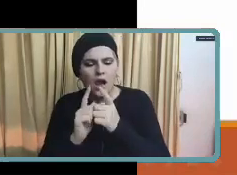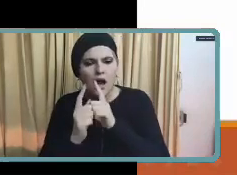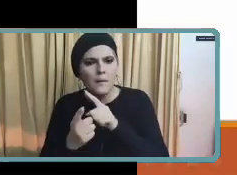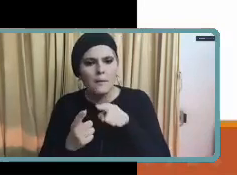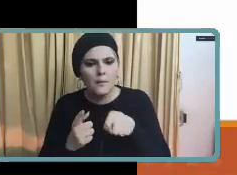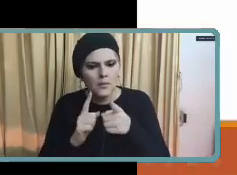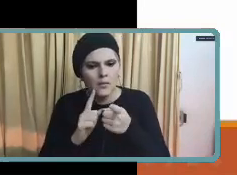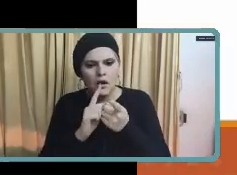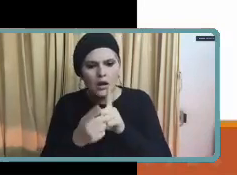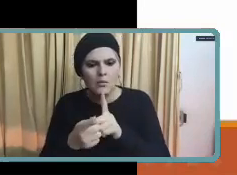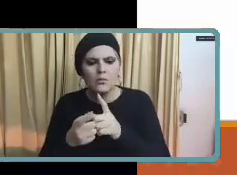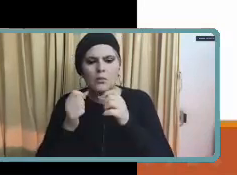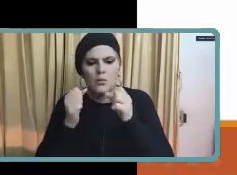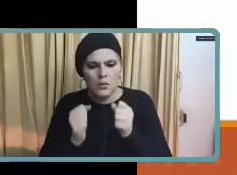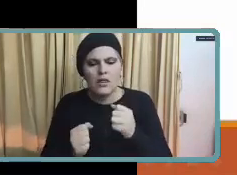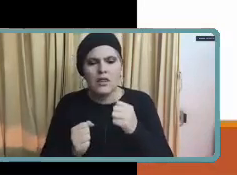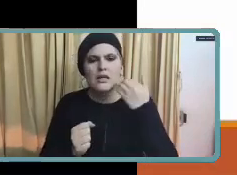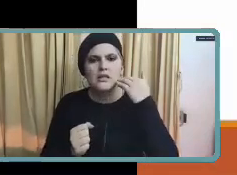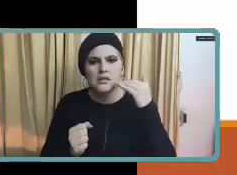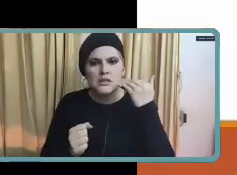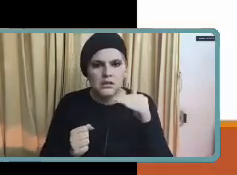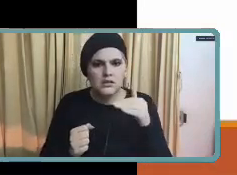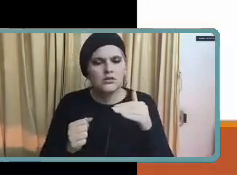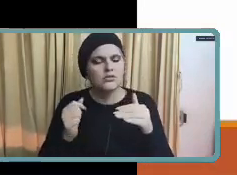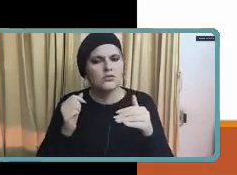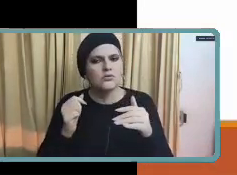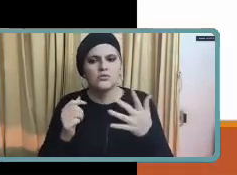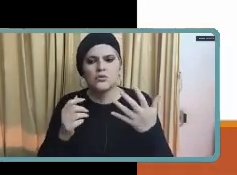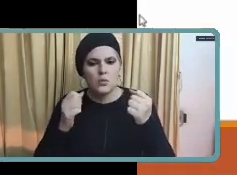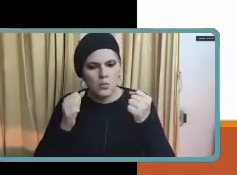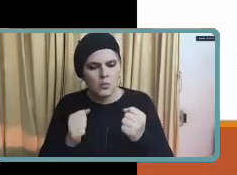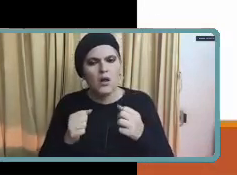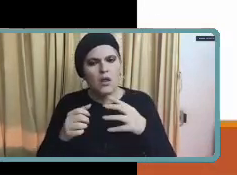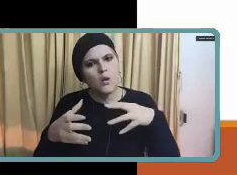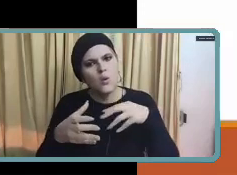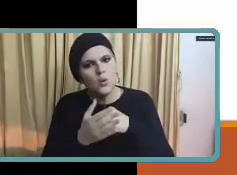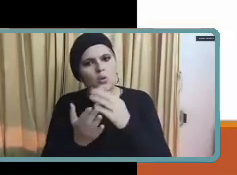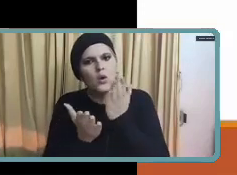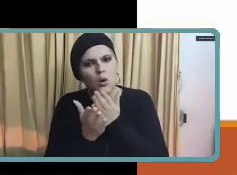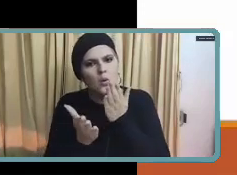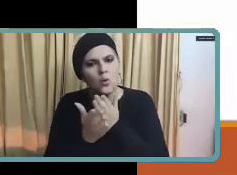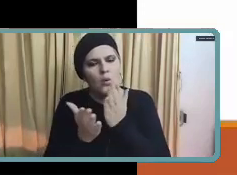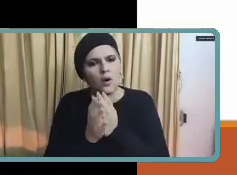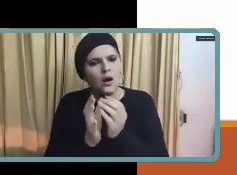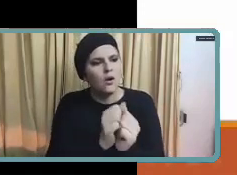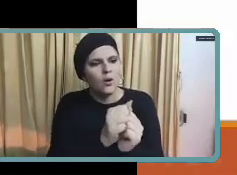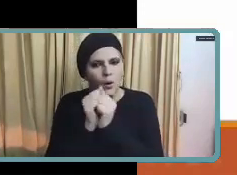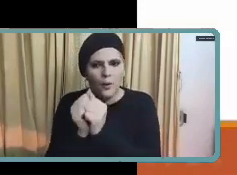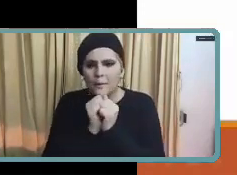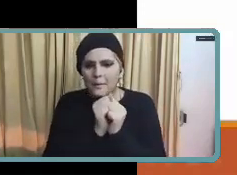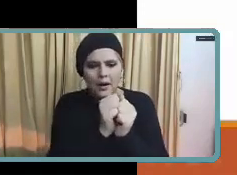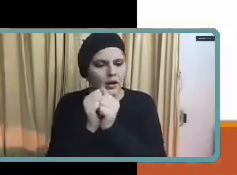niñas autistas puedan estar en el sistema escolar con sus compañeros.